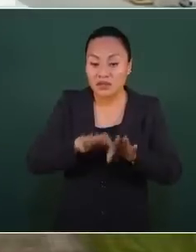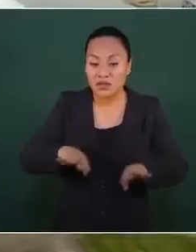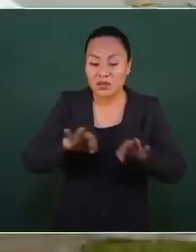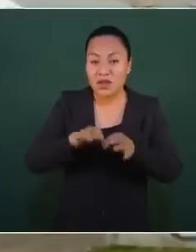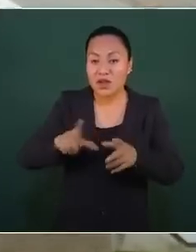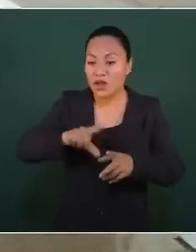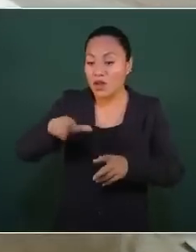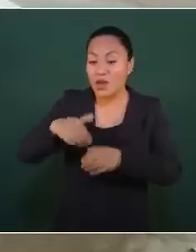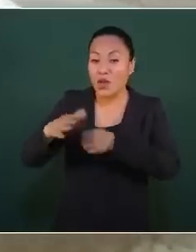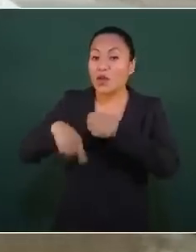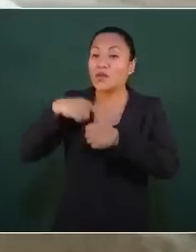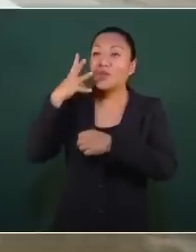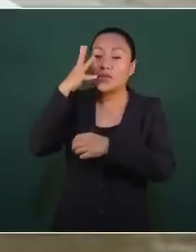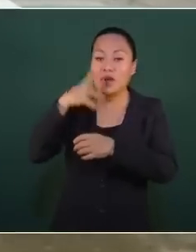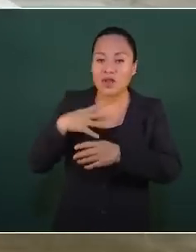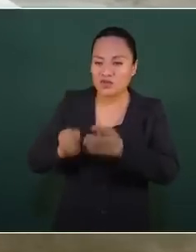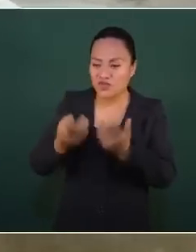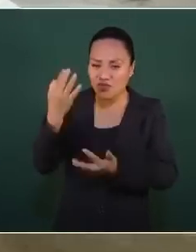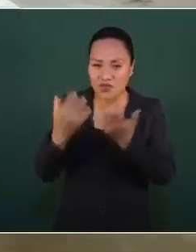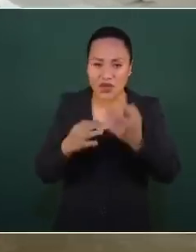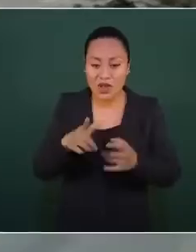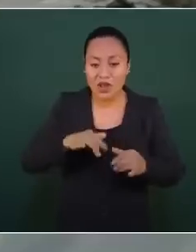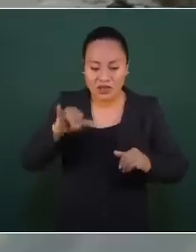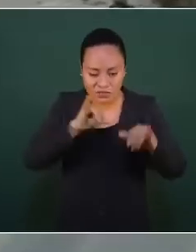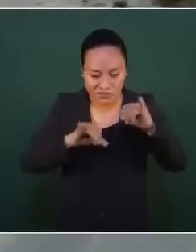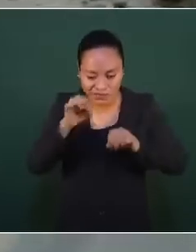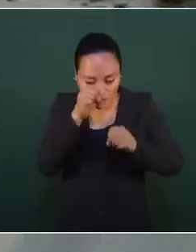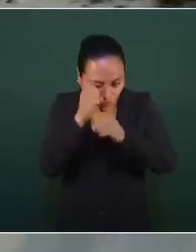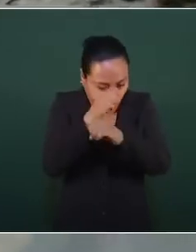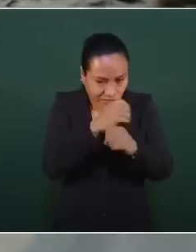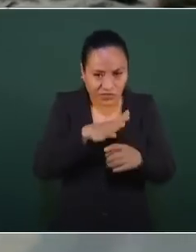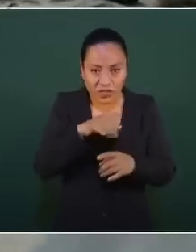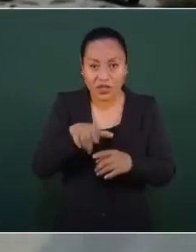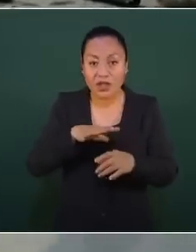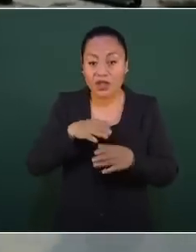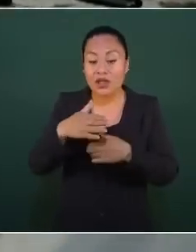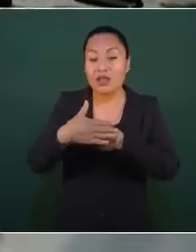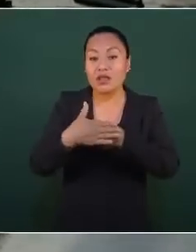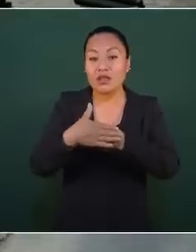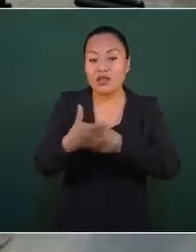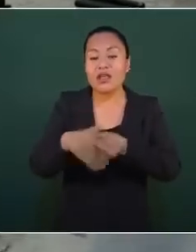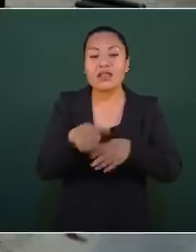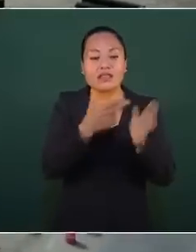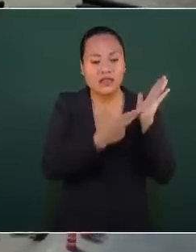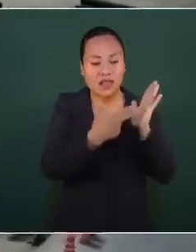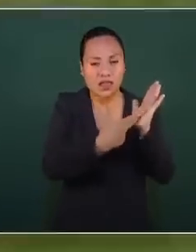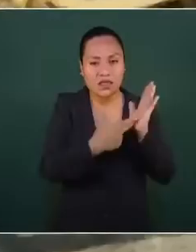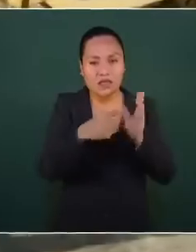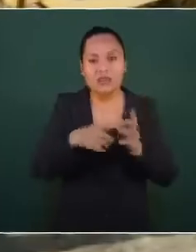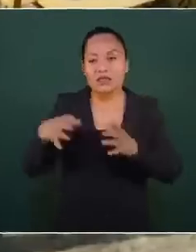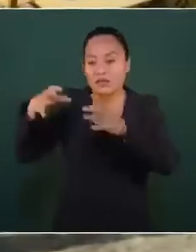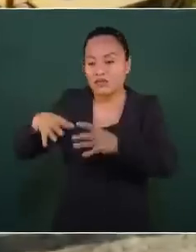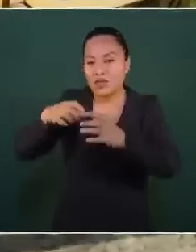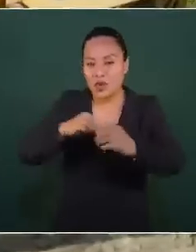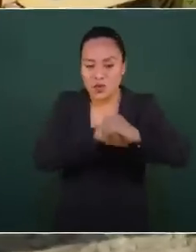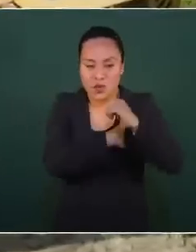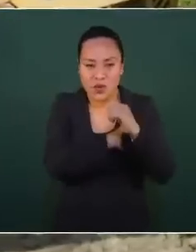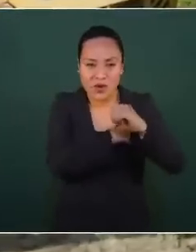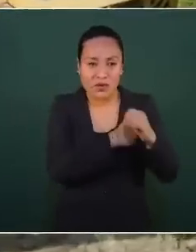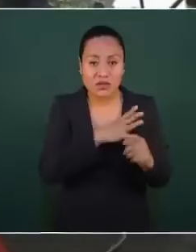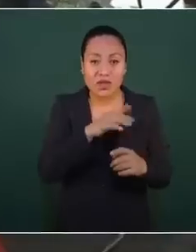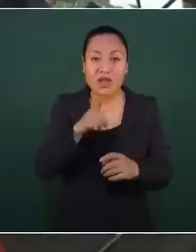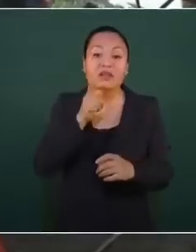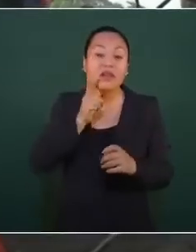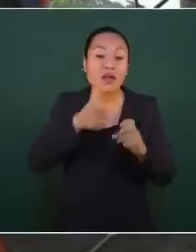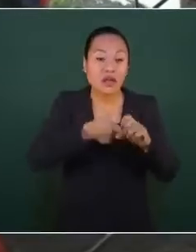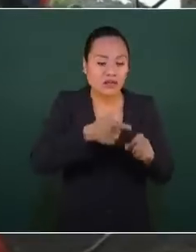Se montó la estructura de losa de acero del laboratorio y se inició con el desplante en el área de talleres y almacén. En el gasoducto se realizan